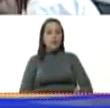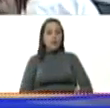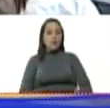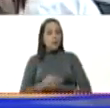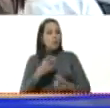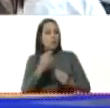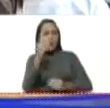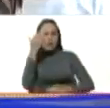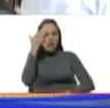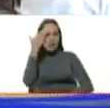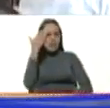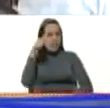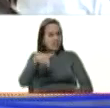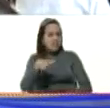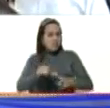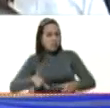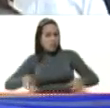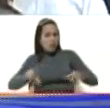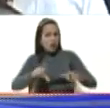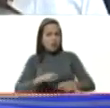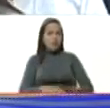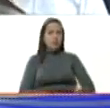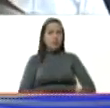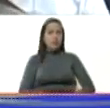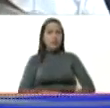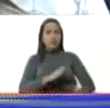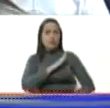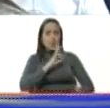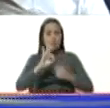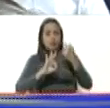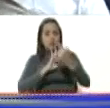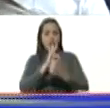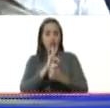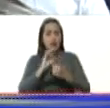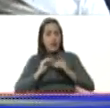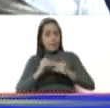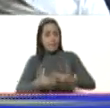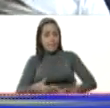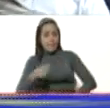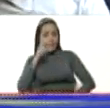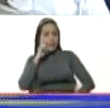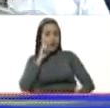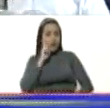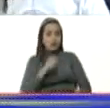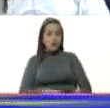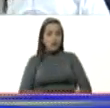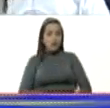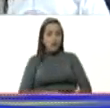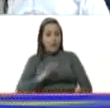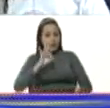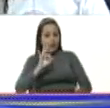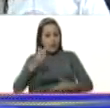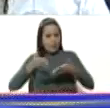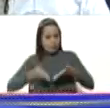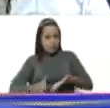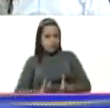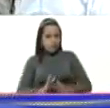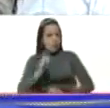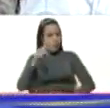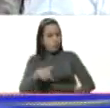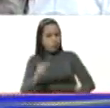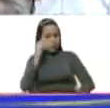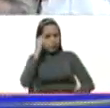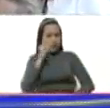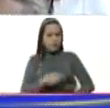sabía que estábamos aquí. Y sin embargo, tuvimos tres gestantes para esa época. De esas tres gestantes, ya hoy día